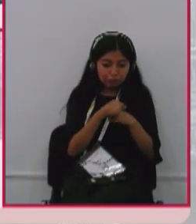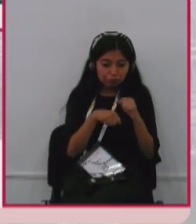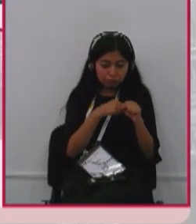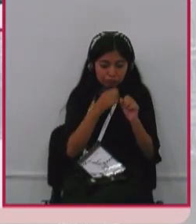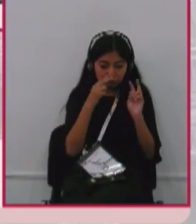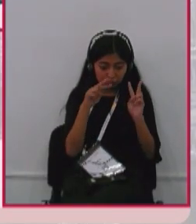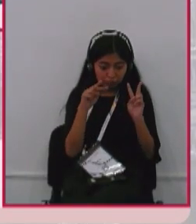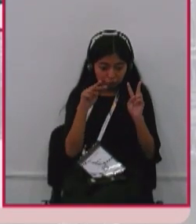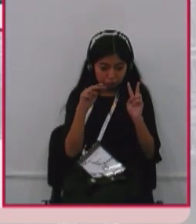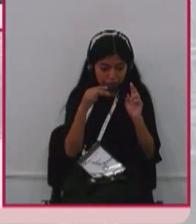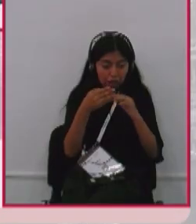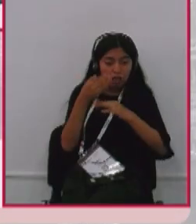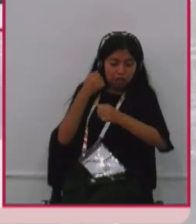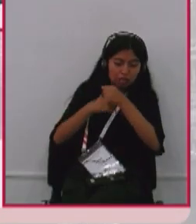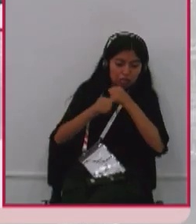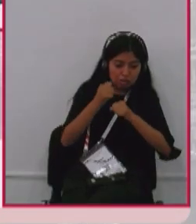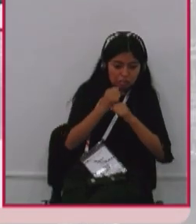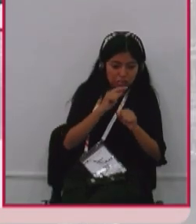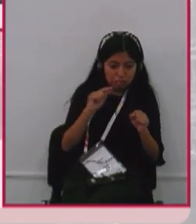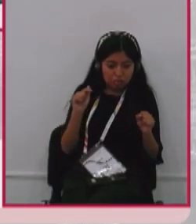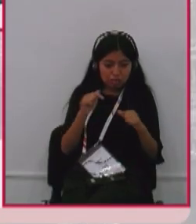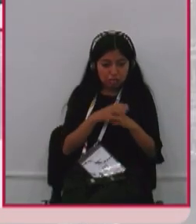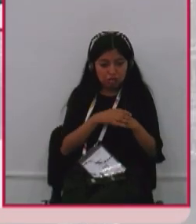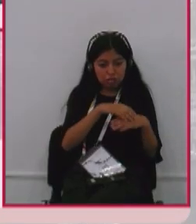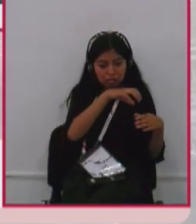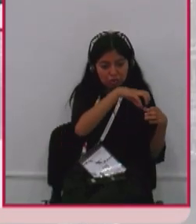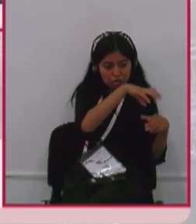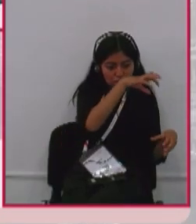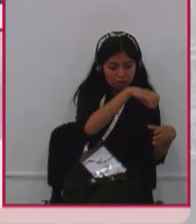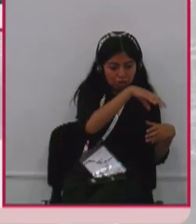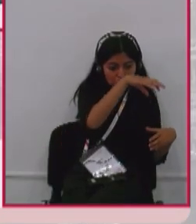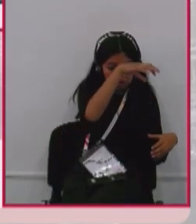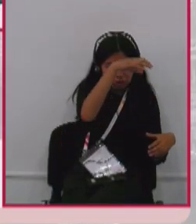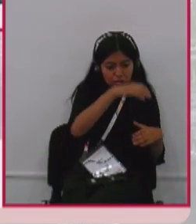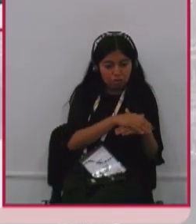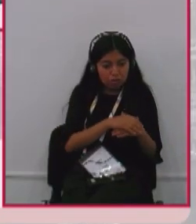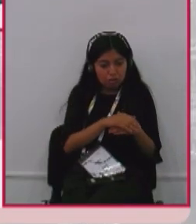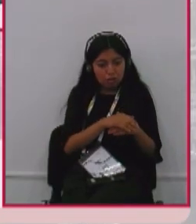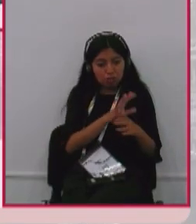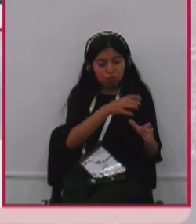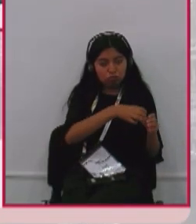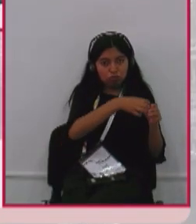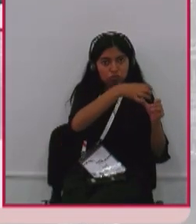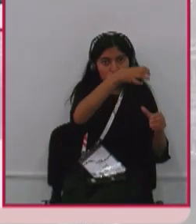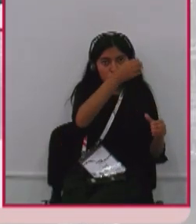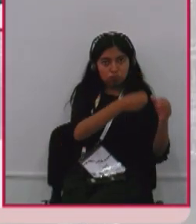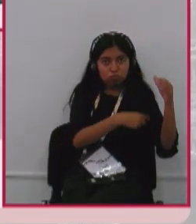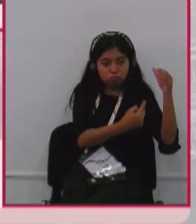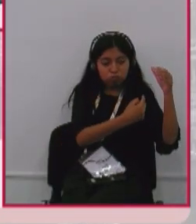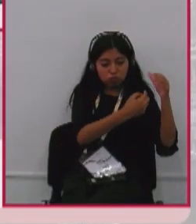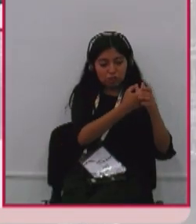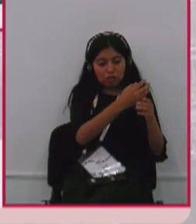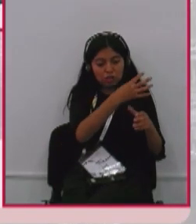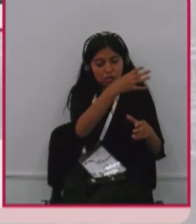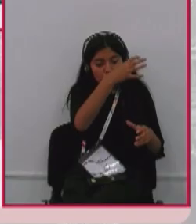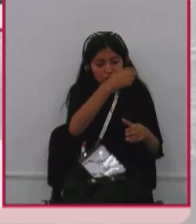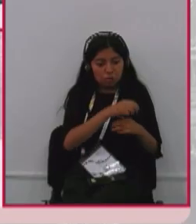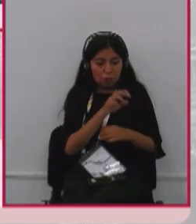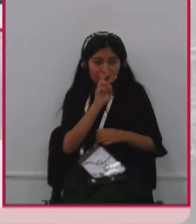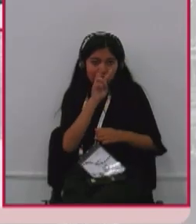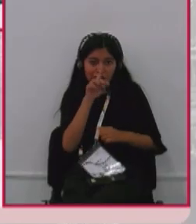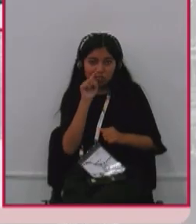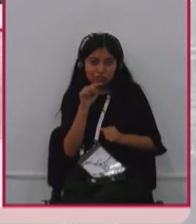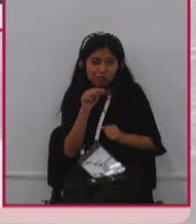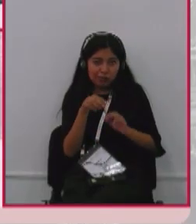ver entonces, solamente la celda Jameson Raffer, la primera que saca un concentrado final, permitió a Fruta del Norte aumentar 2 puntos